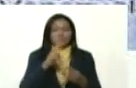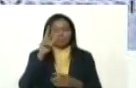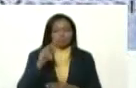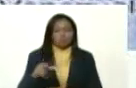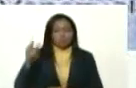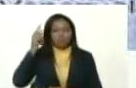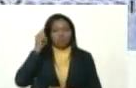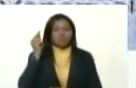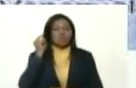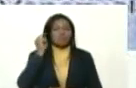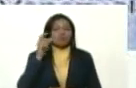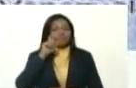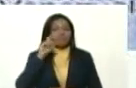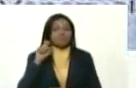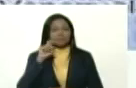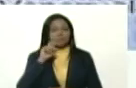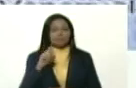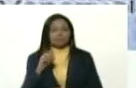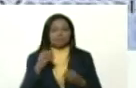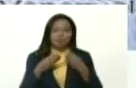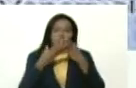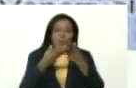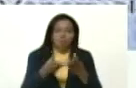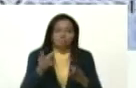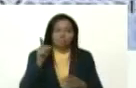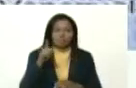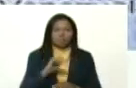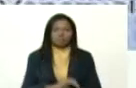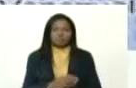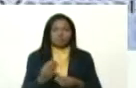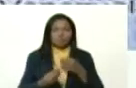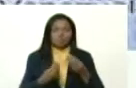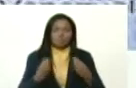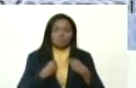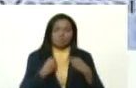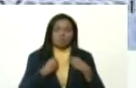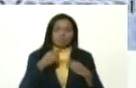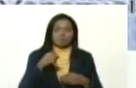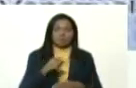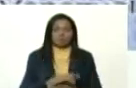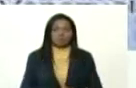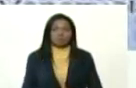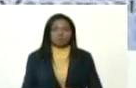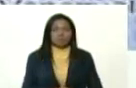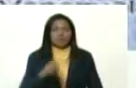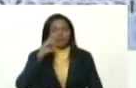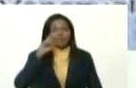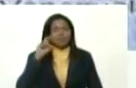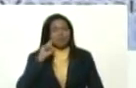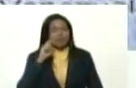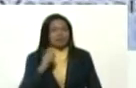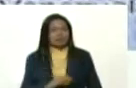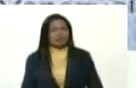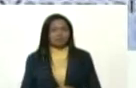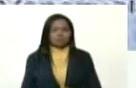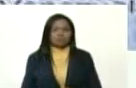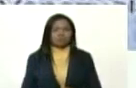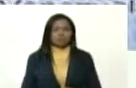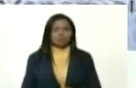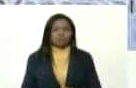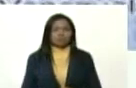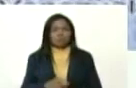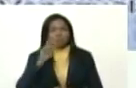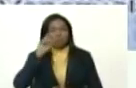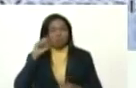las mujeres embarazadas. ¿Qué me cuentas, Grisel? ¿Cómo estás viviendo este embarazo? ¿Estás en el curso del parto